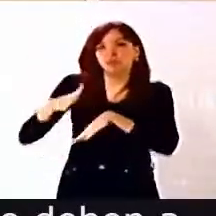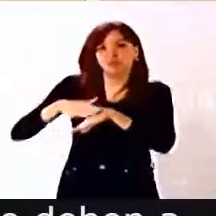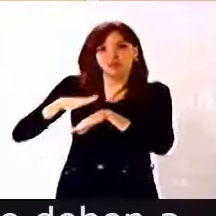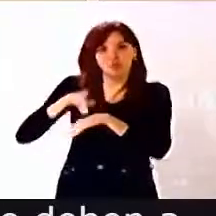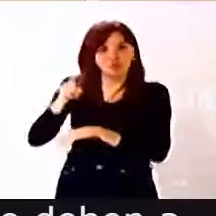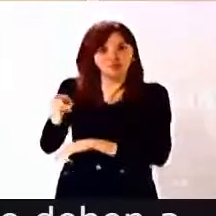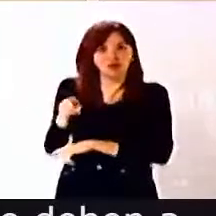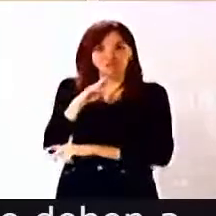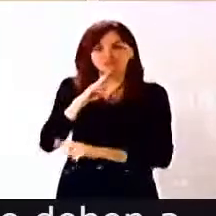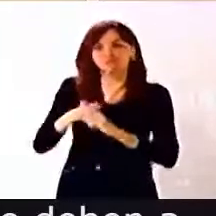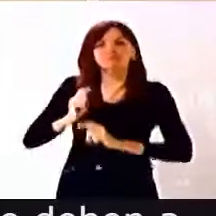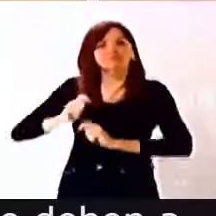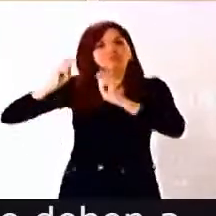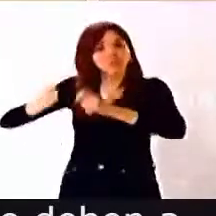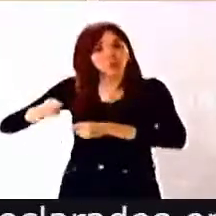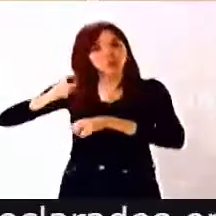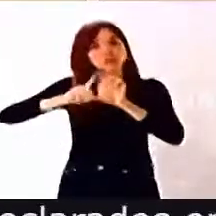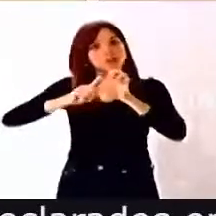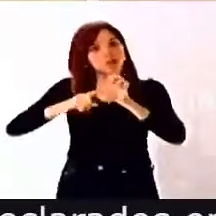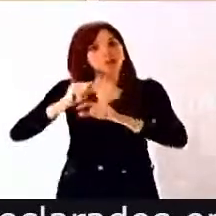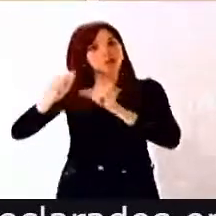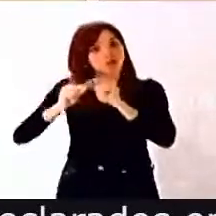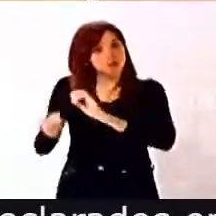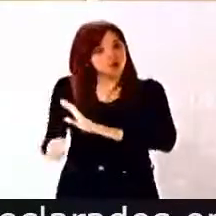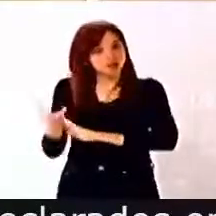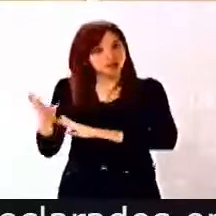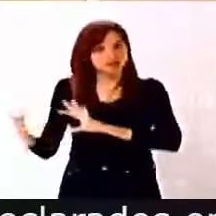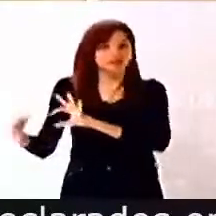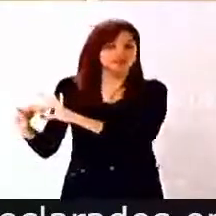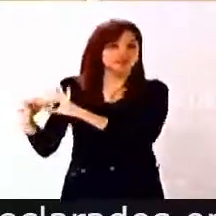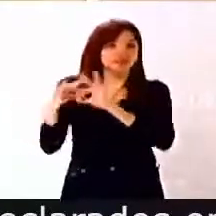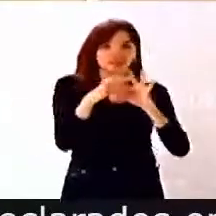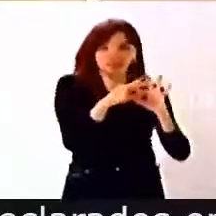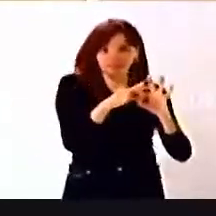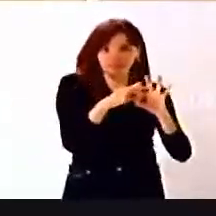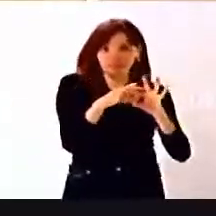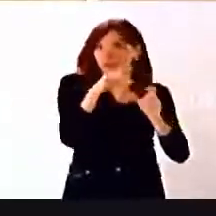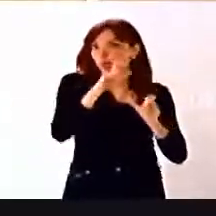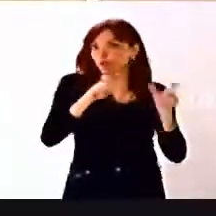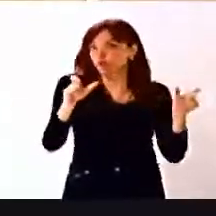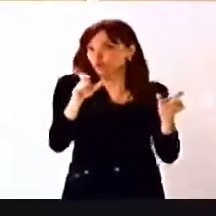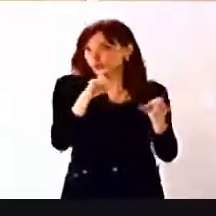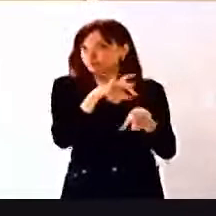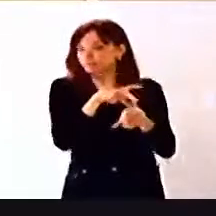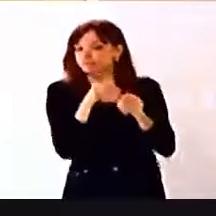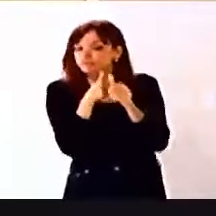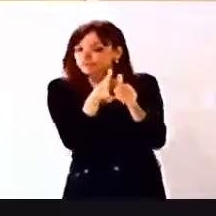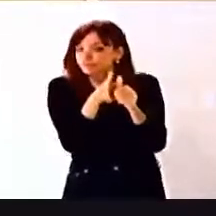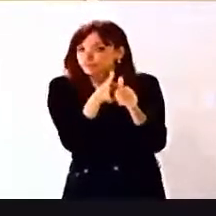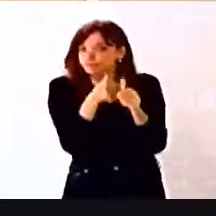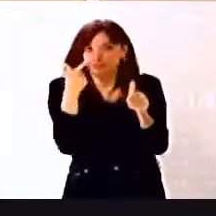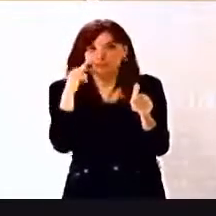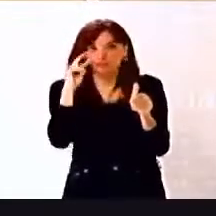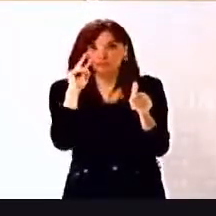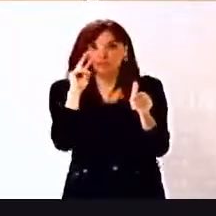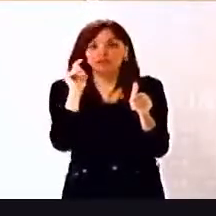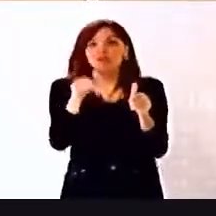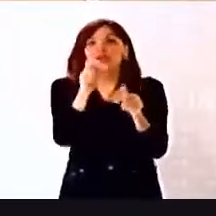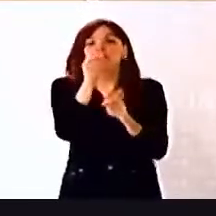declarados en la Comunidad Autónoma de Extremadura. El total de personas que tenemos en